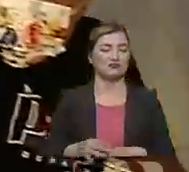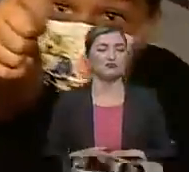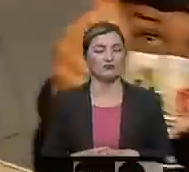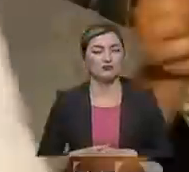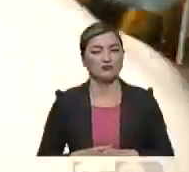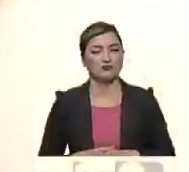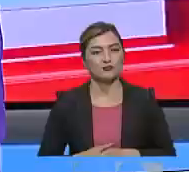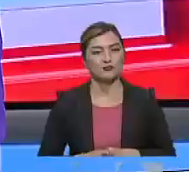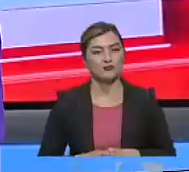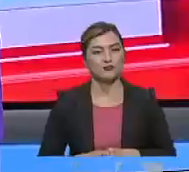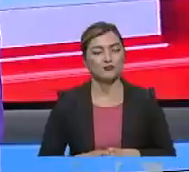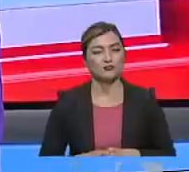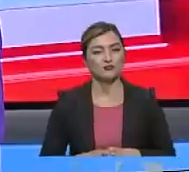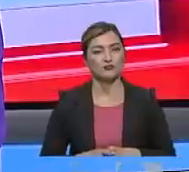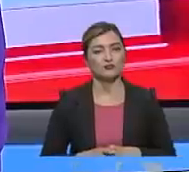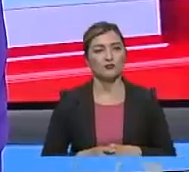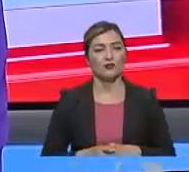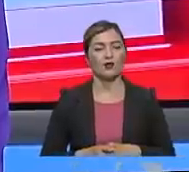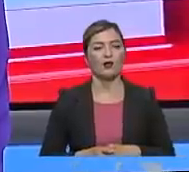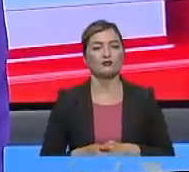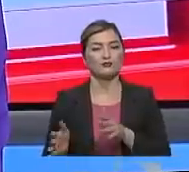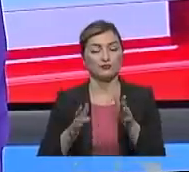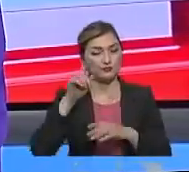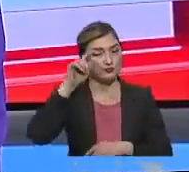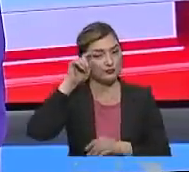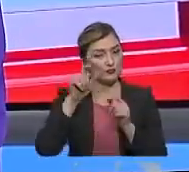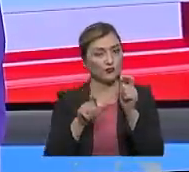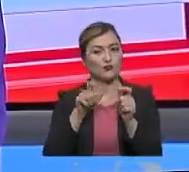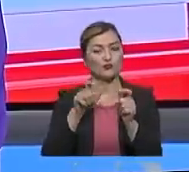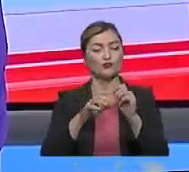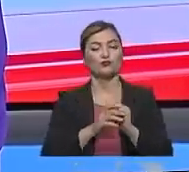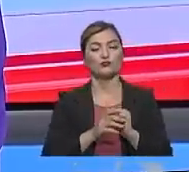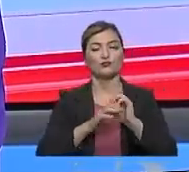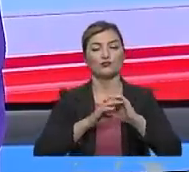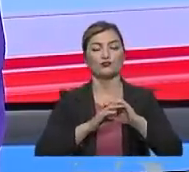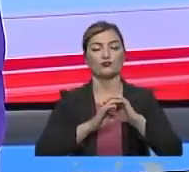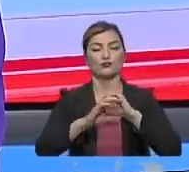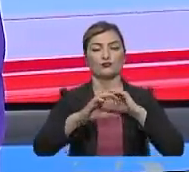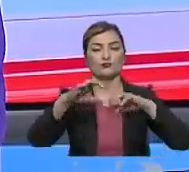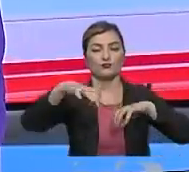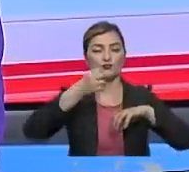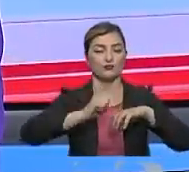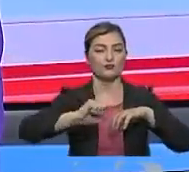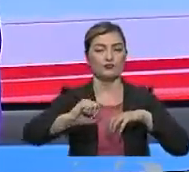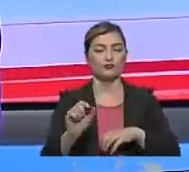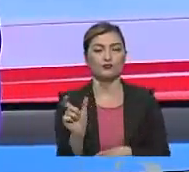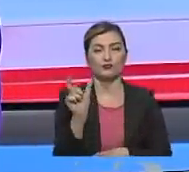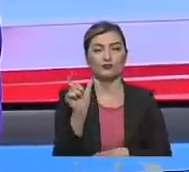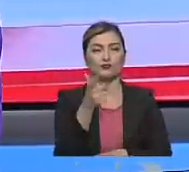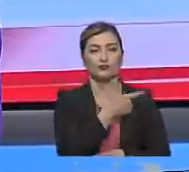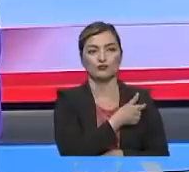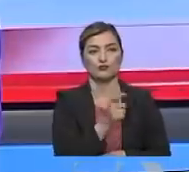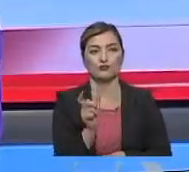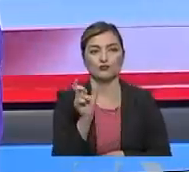Monroy, 24 horas. Y les recordamos que los usuarios del transporte interprovincial tienen que presentar su carnet